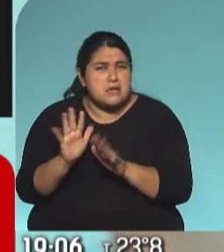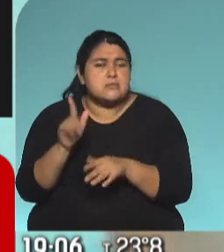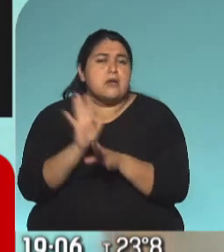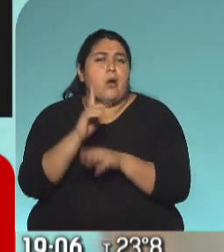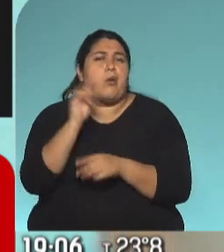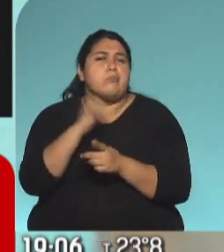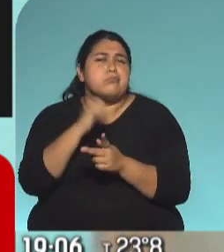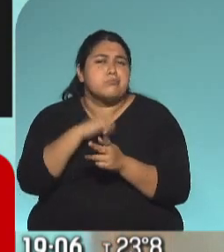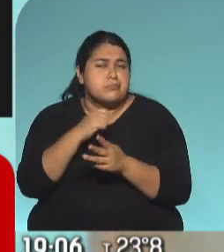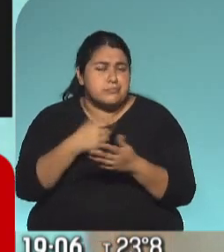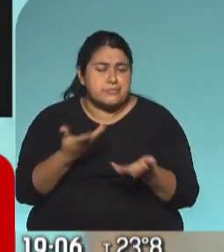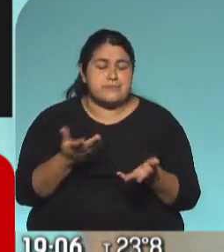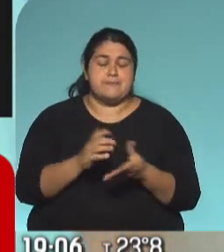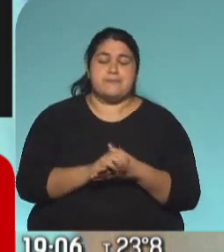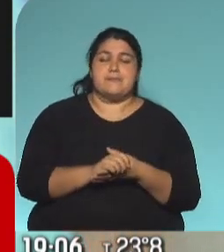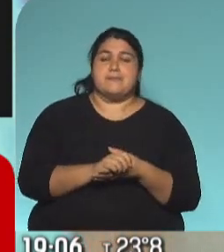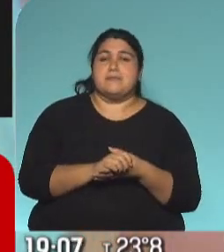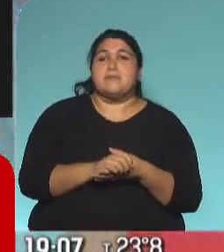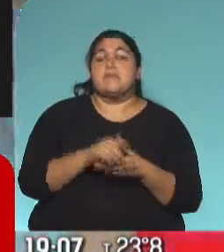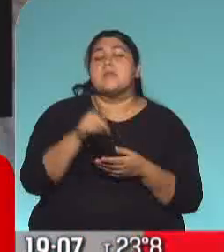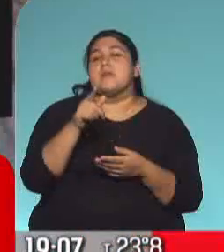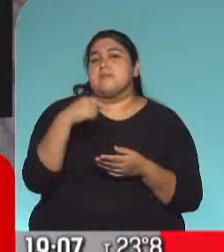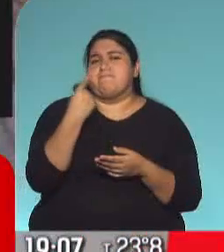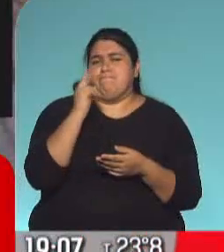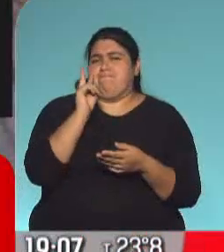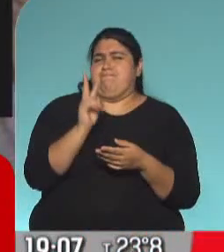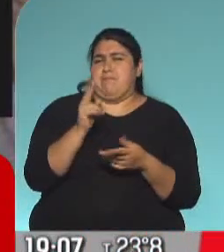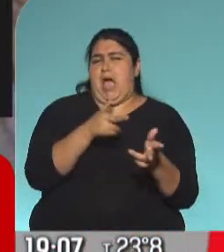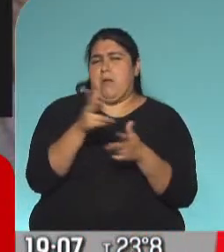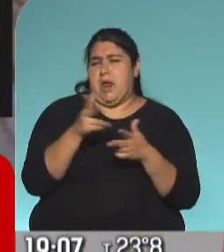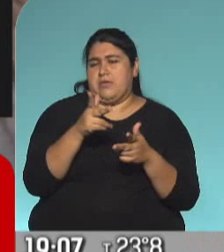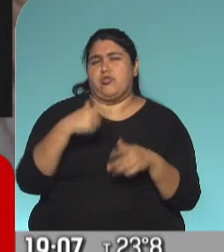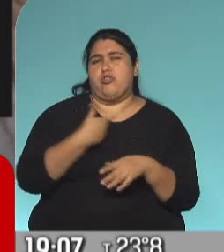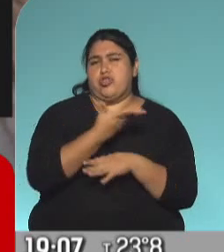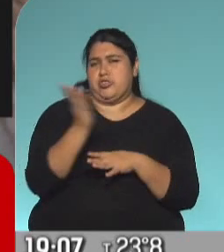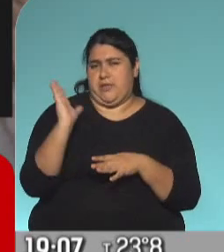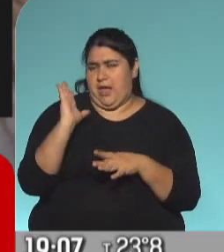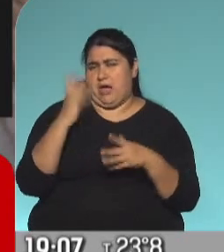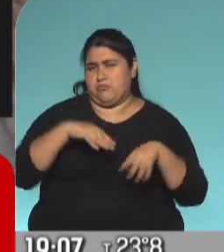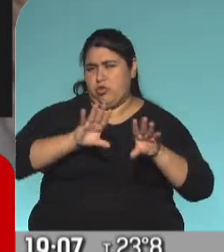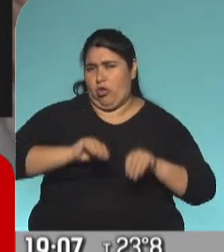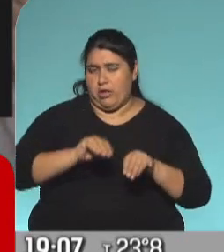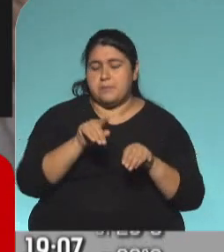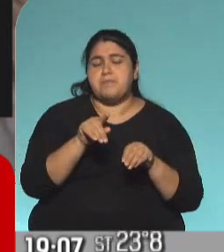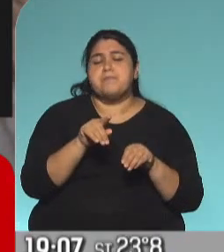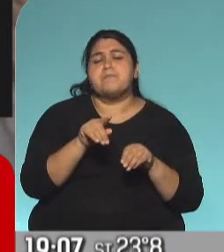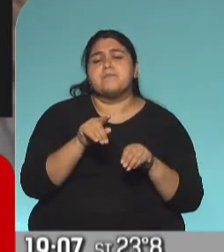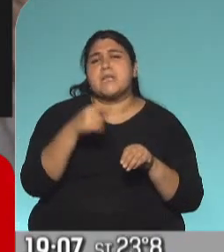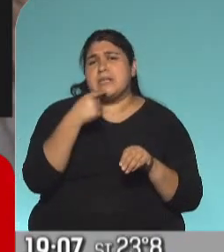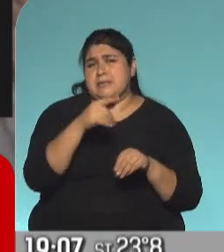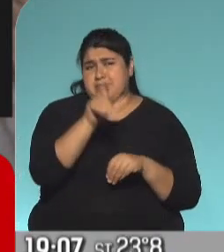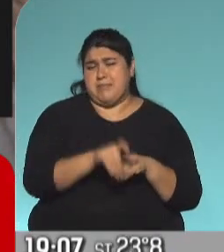ante episodios de esta naturaleza. Desde el sentido común, Néstor, hablando de la sociedad toda, cuando se escucha que el